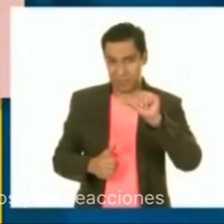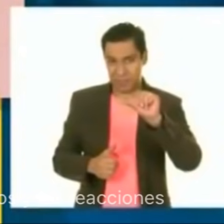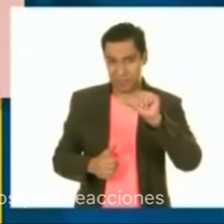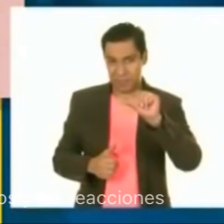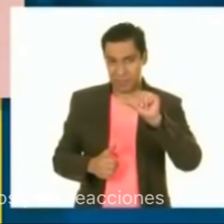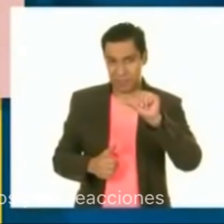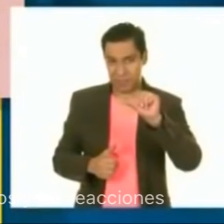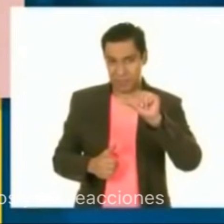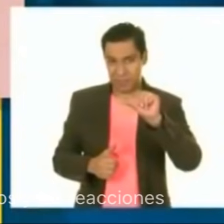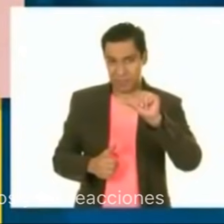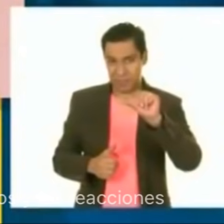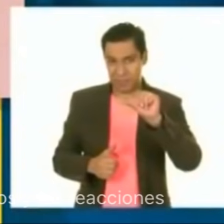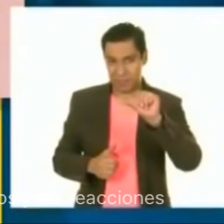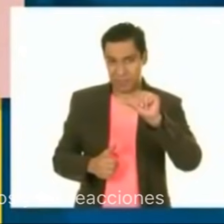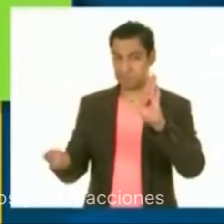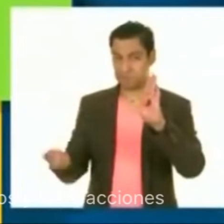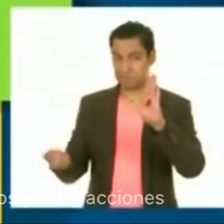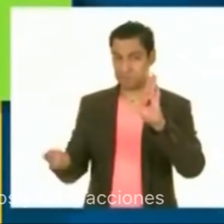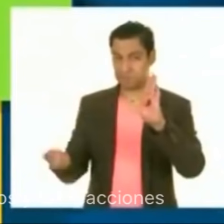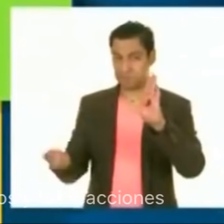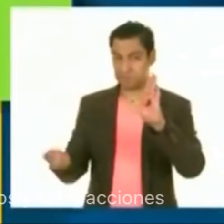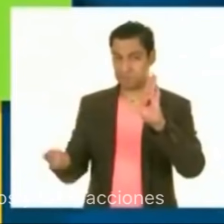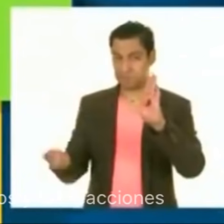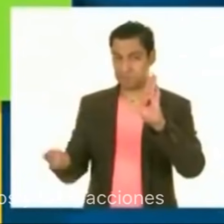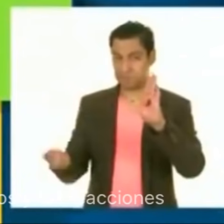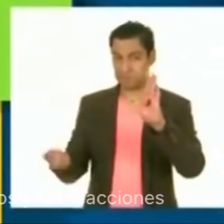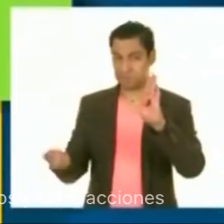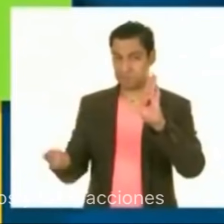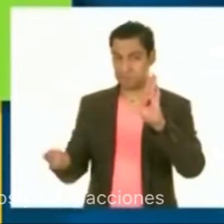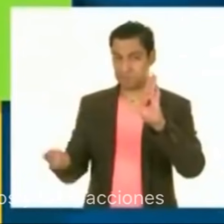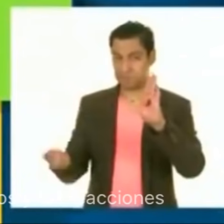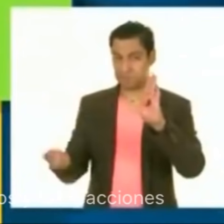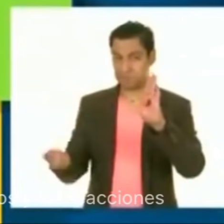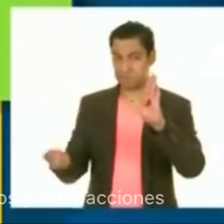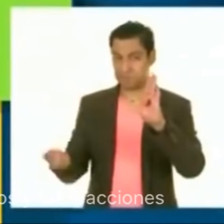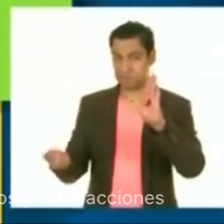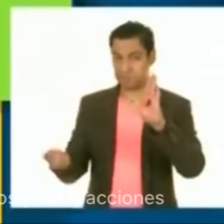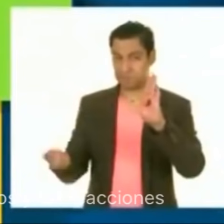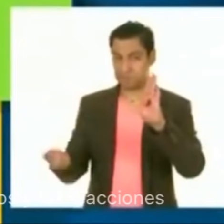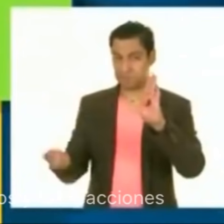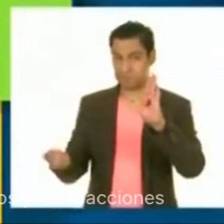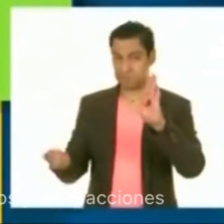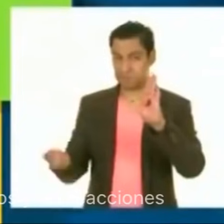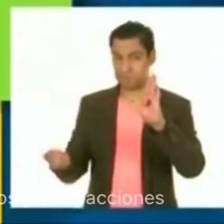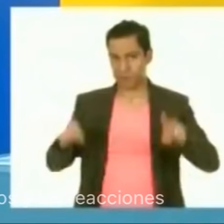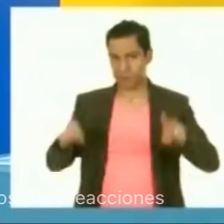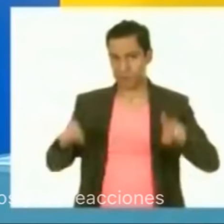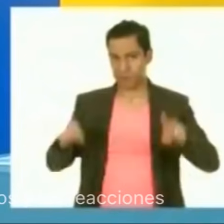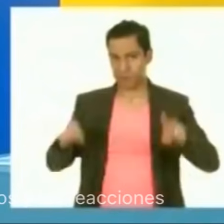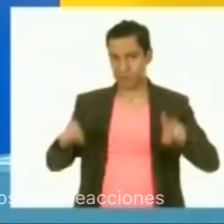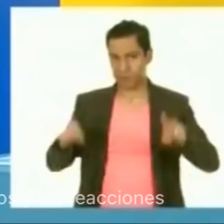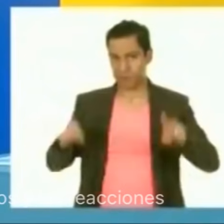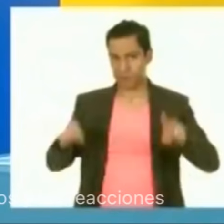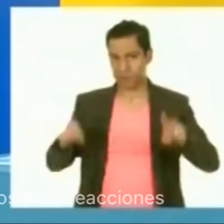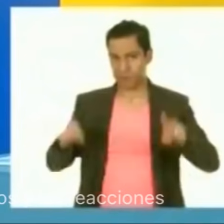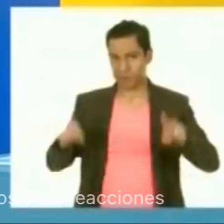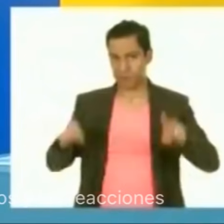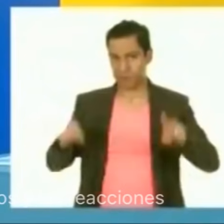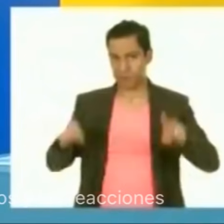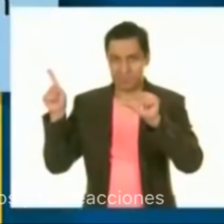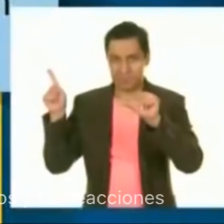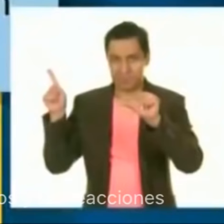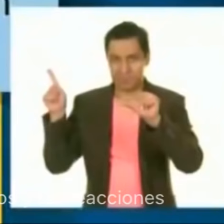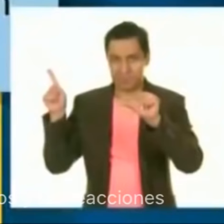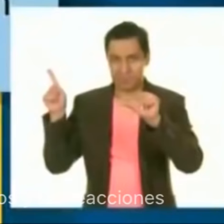más fácil obtener así los resultados. ¿Qué información anotaron en el eje horizontal? Son los nombres de los equipos de